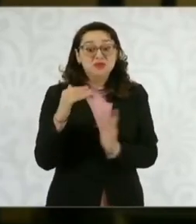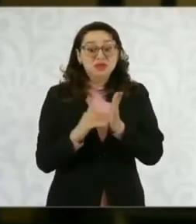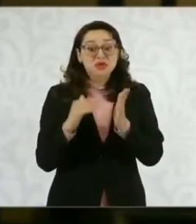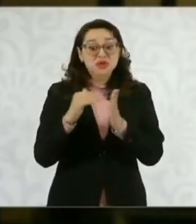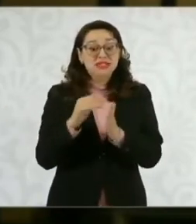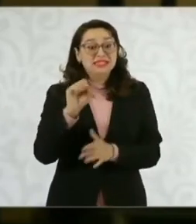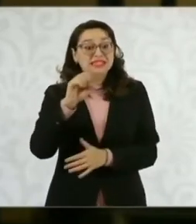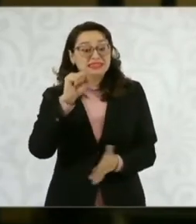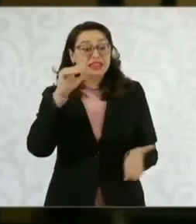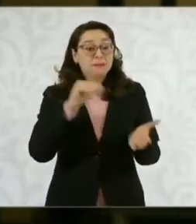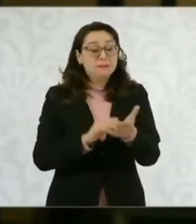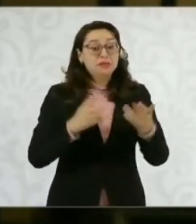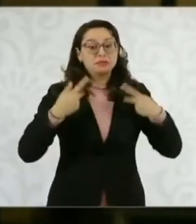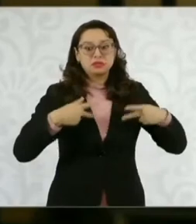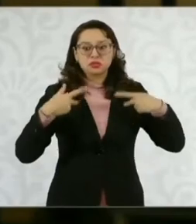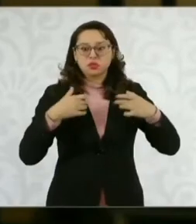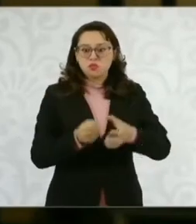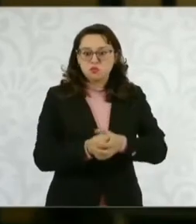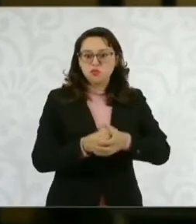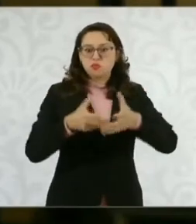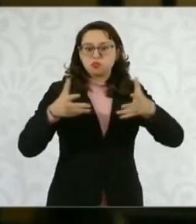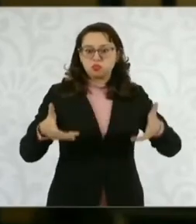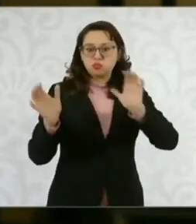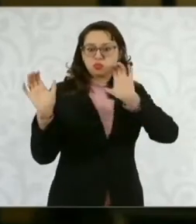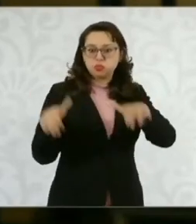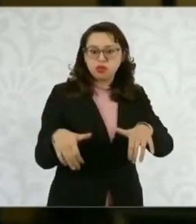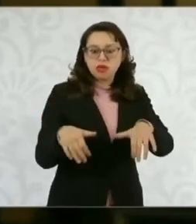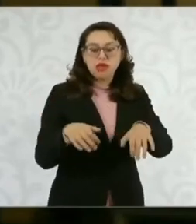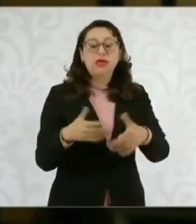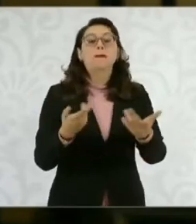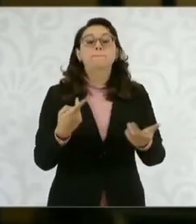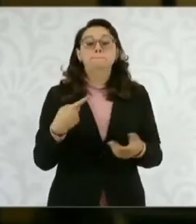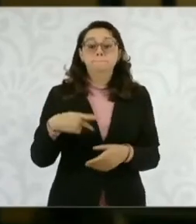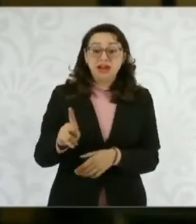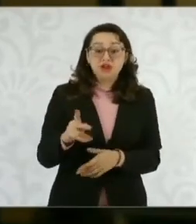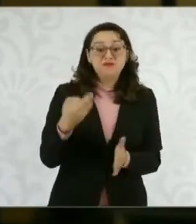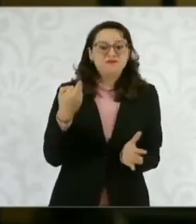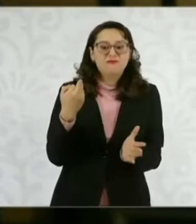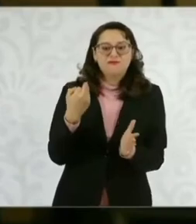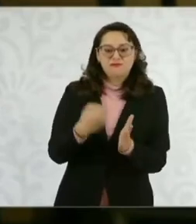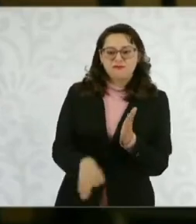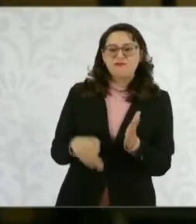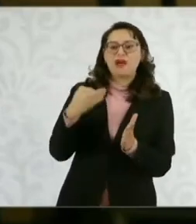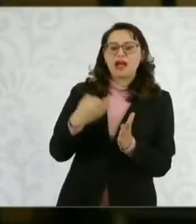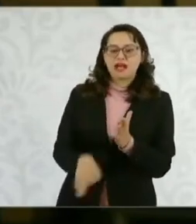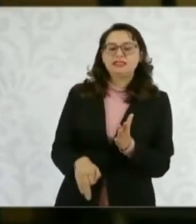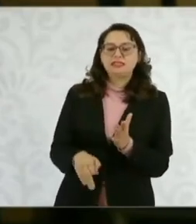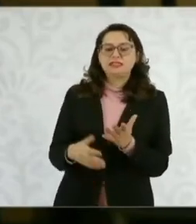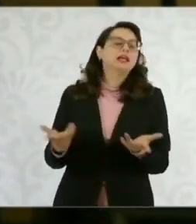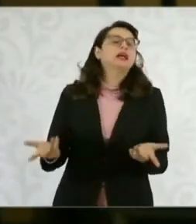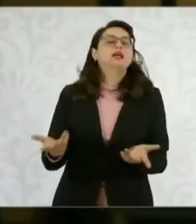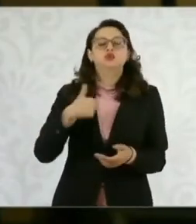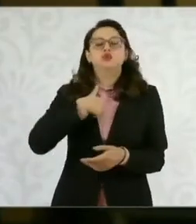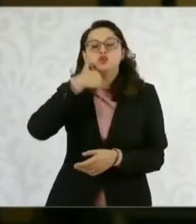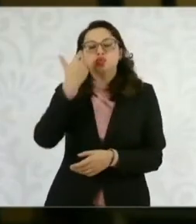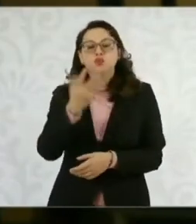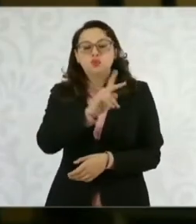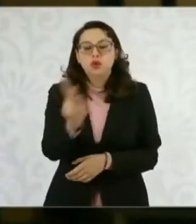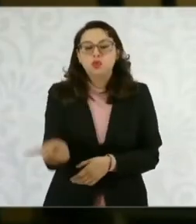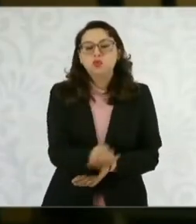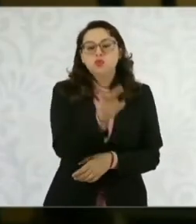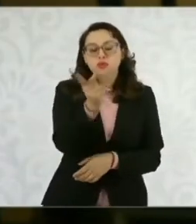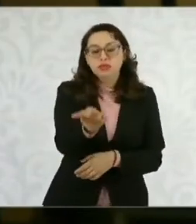dato muy relevante. Sin embargo, en este mismo contexto hay un área de oportunidad muy grande y yo tengo desde hace tiempo la intención de preguntarle sobre